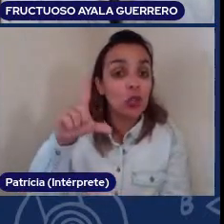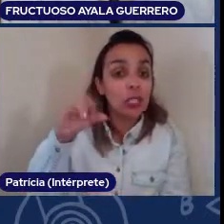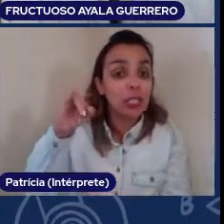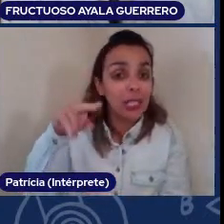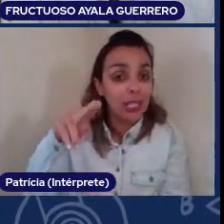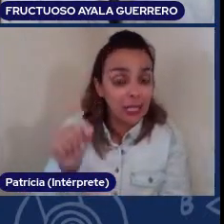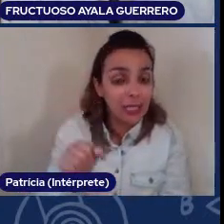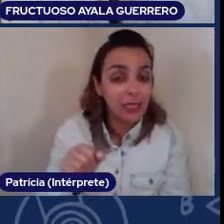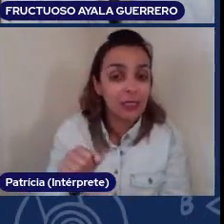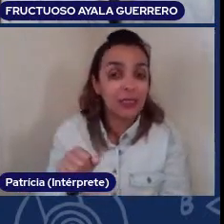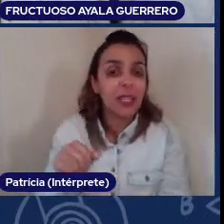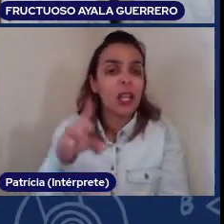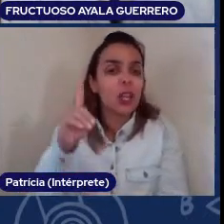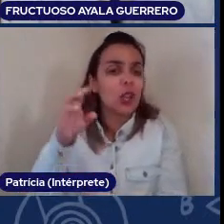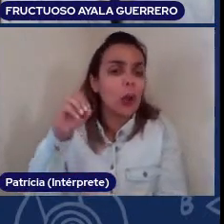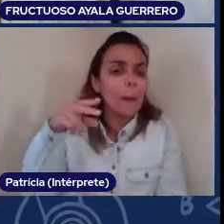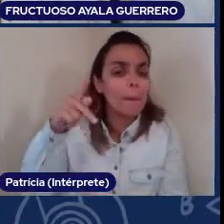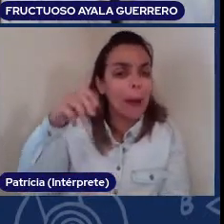periacueductual, dopamina,